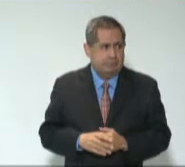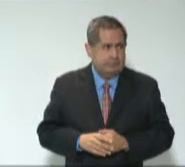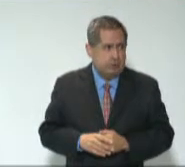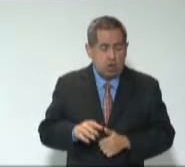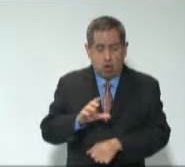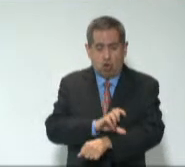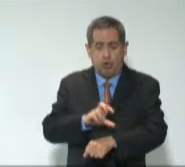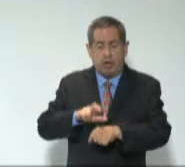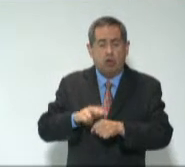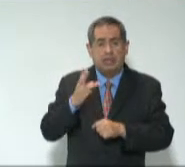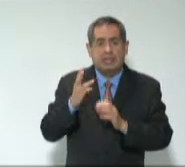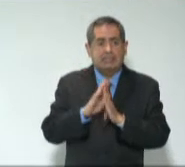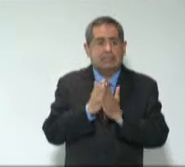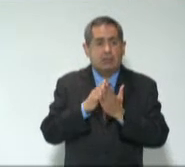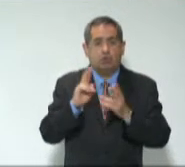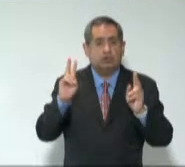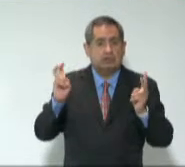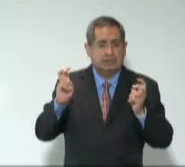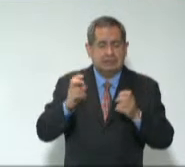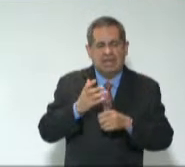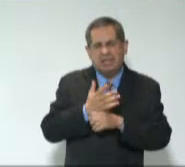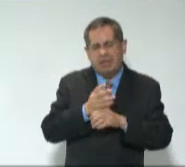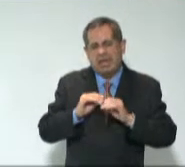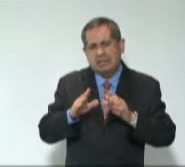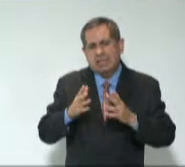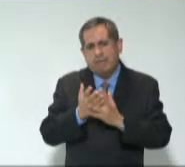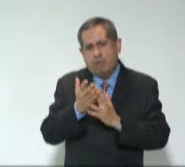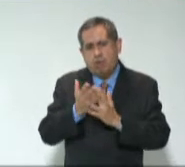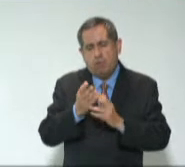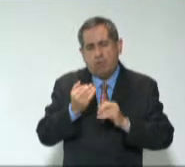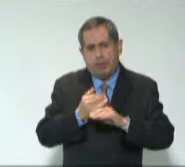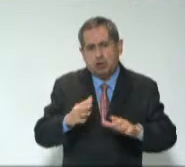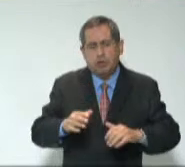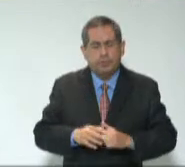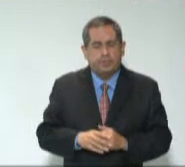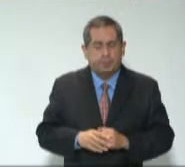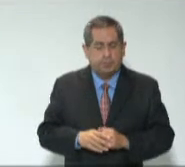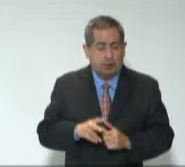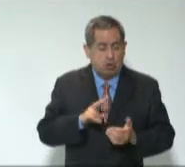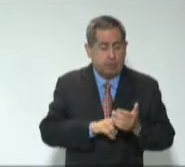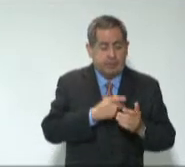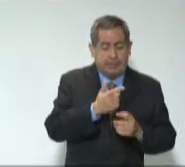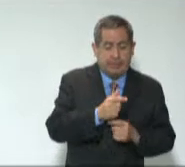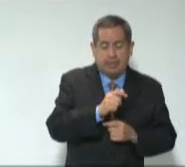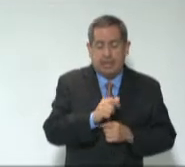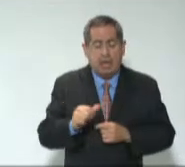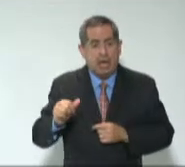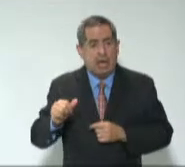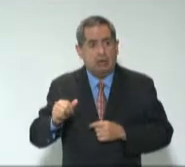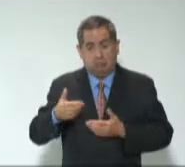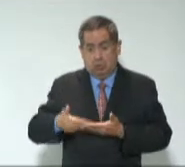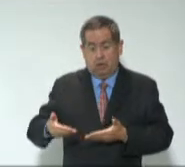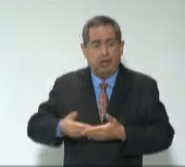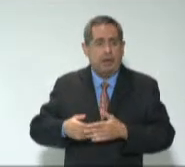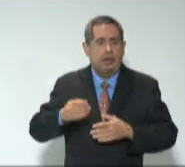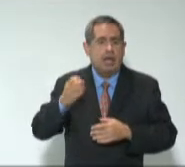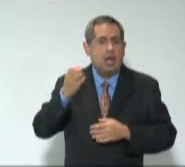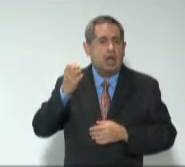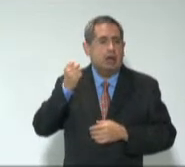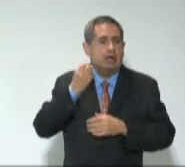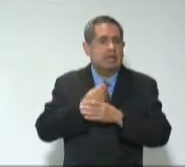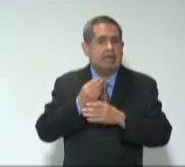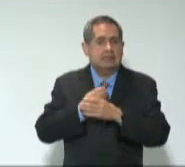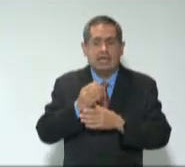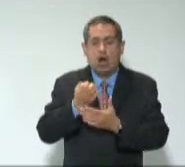coordinador de tres libros relativo al tema de transparencia y acceso a la información pública desde 2007 imparte la cátedra economía política de